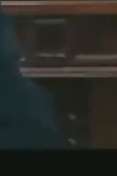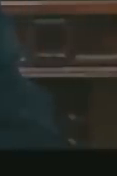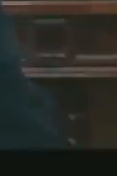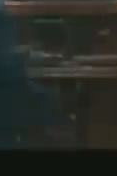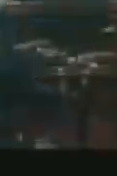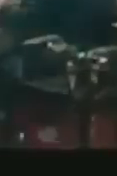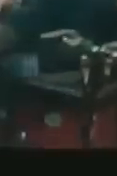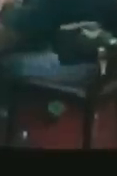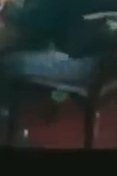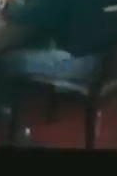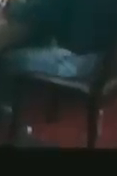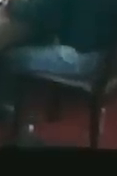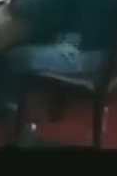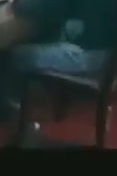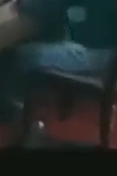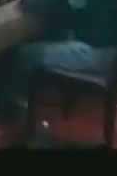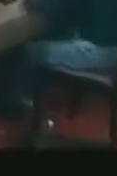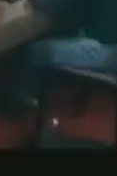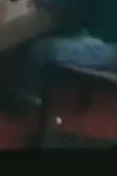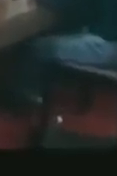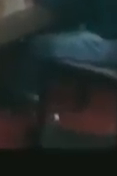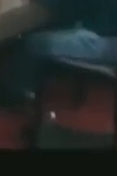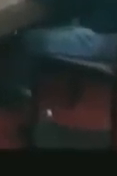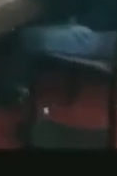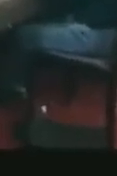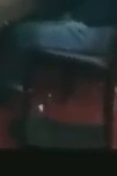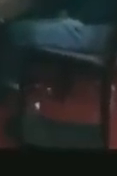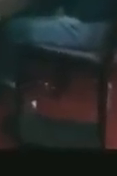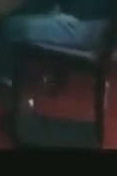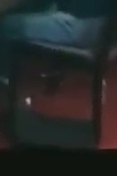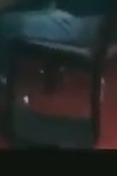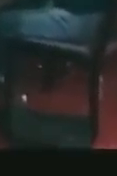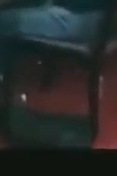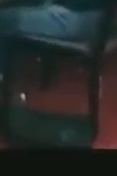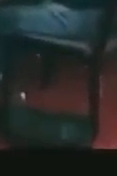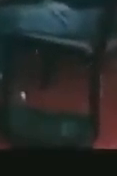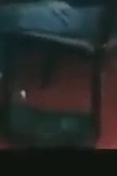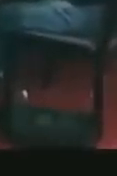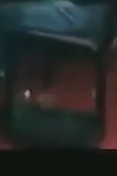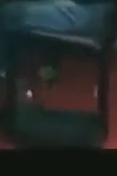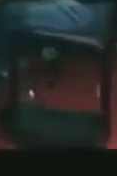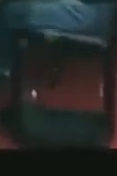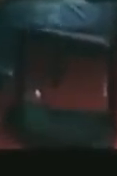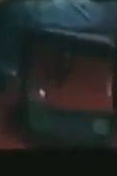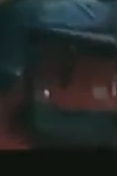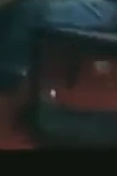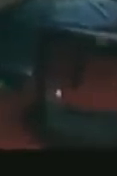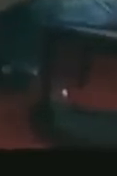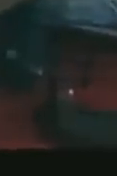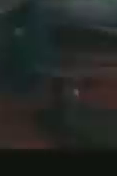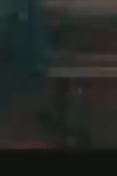siglo XXI. Tenemos que territorializar los modelos.